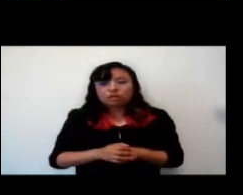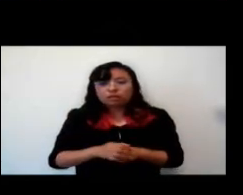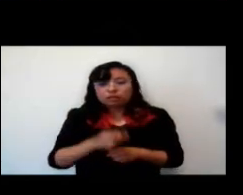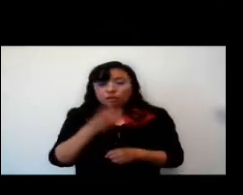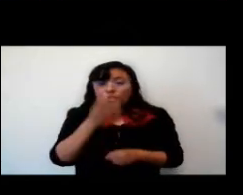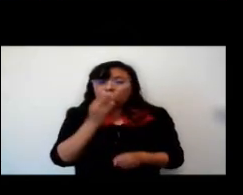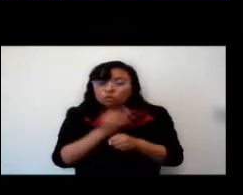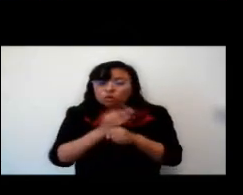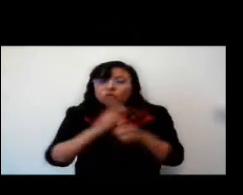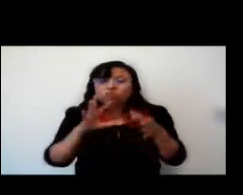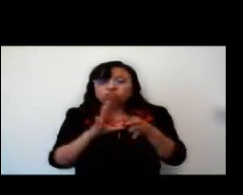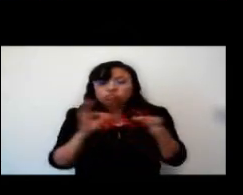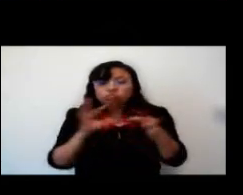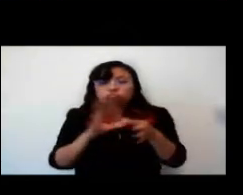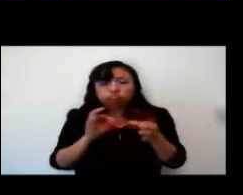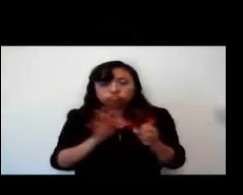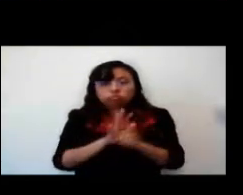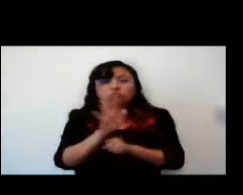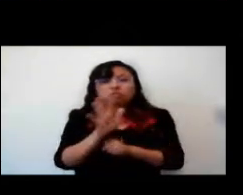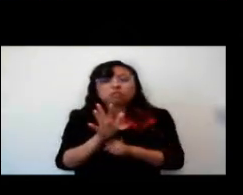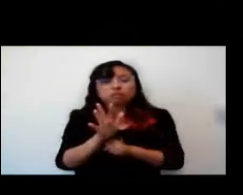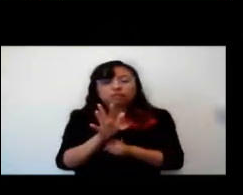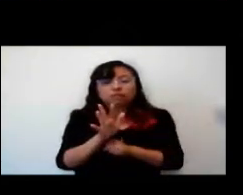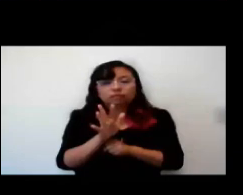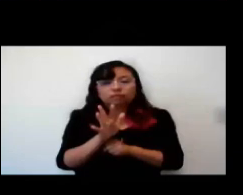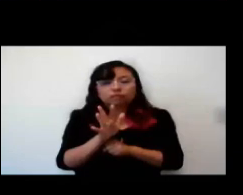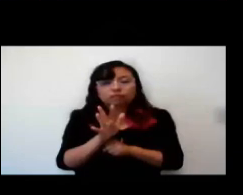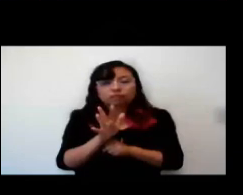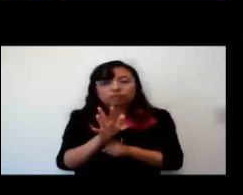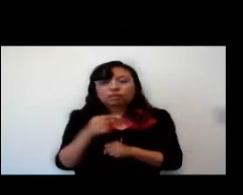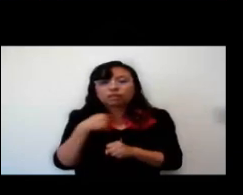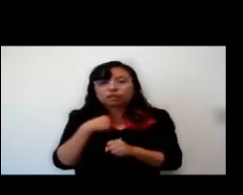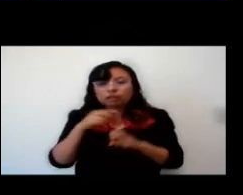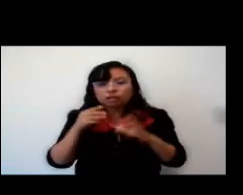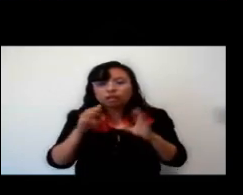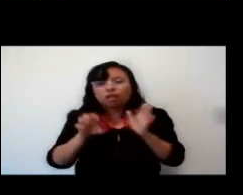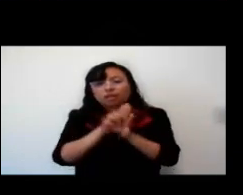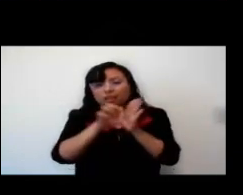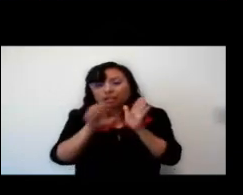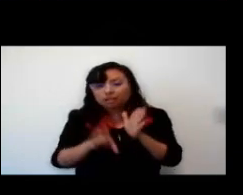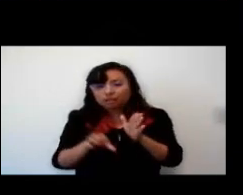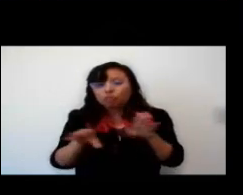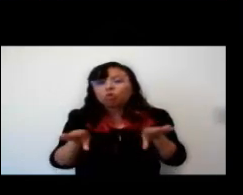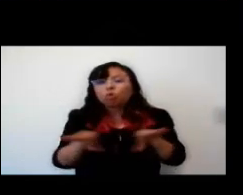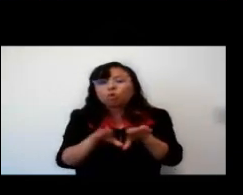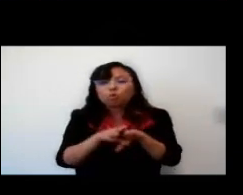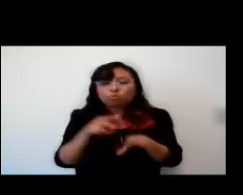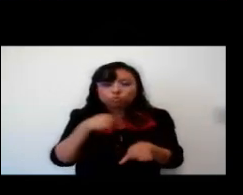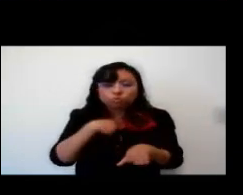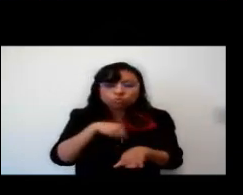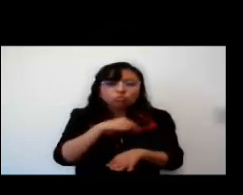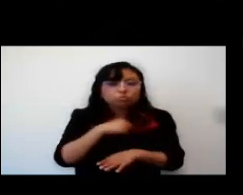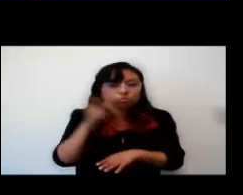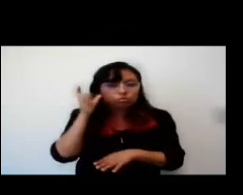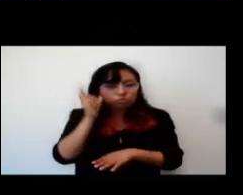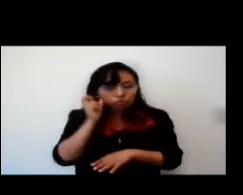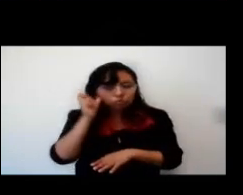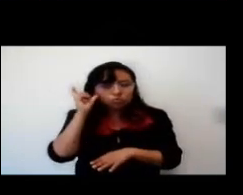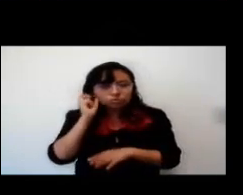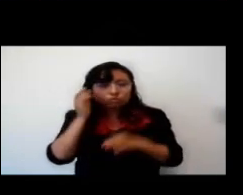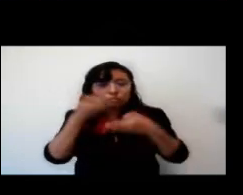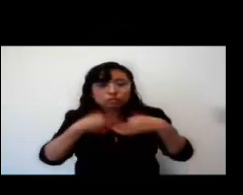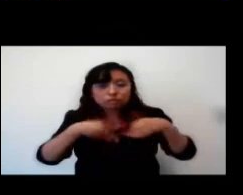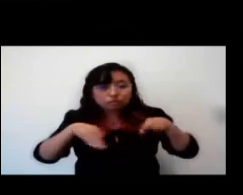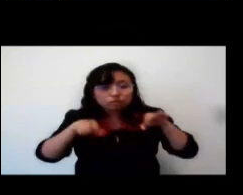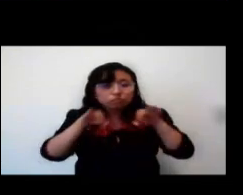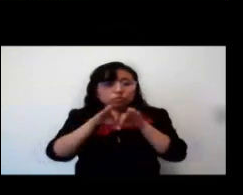viendo es un pequeño ejemplo de cómo escuchamos. Es muy importante entender cuál es